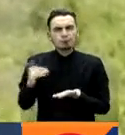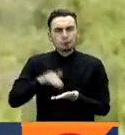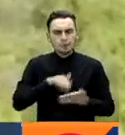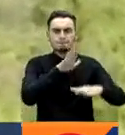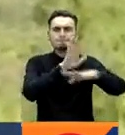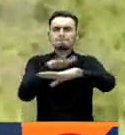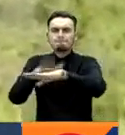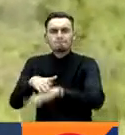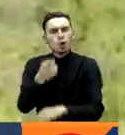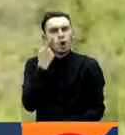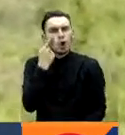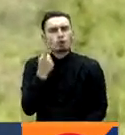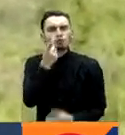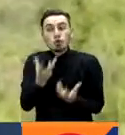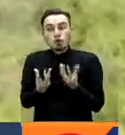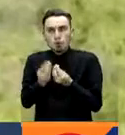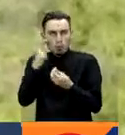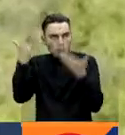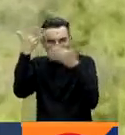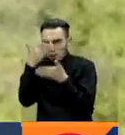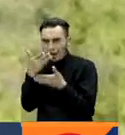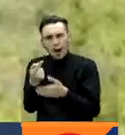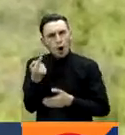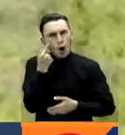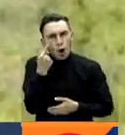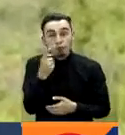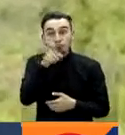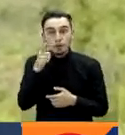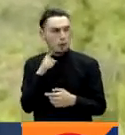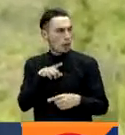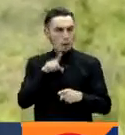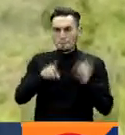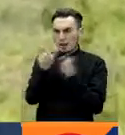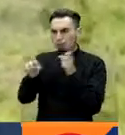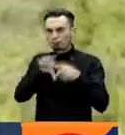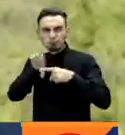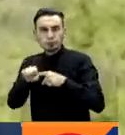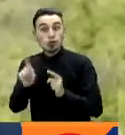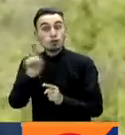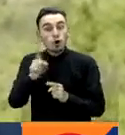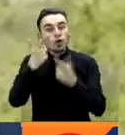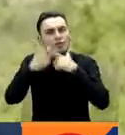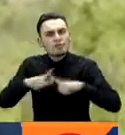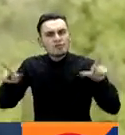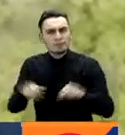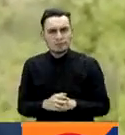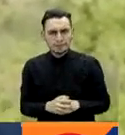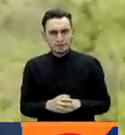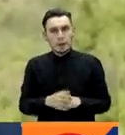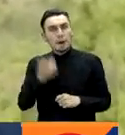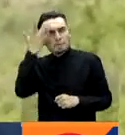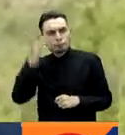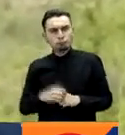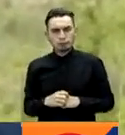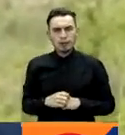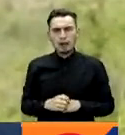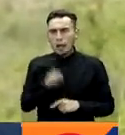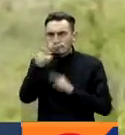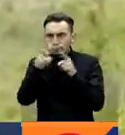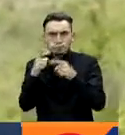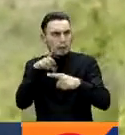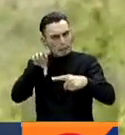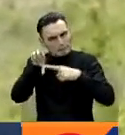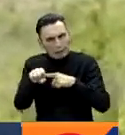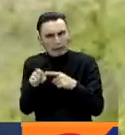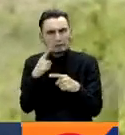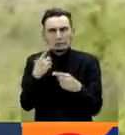a los grupos armados ilegales para que entreguen a todas las personas que se encuentran en su poder, porque ningún ciudadano puede ver